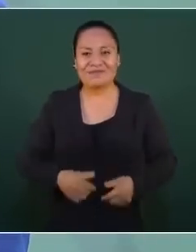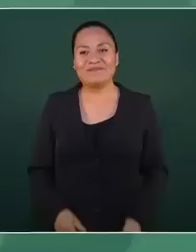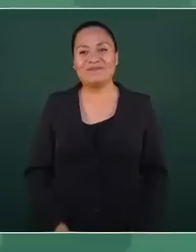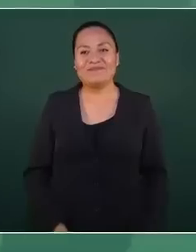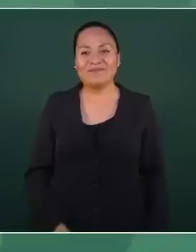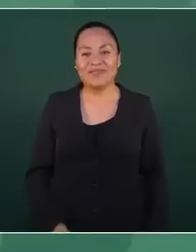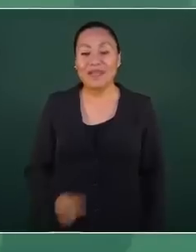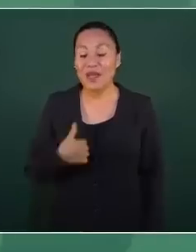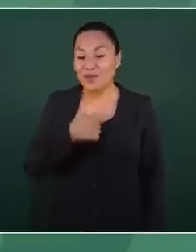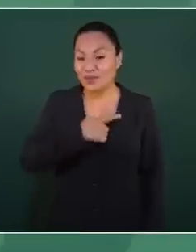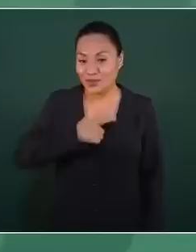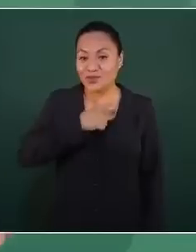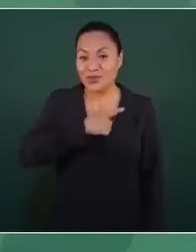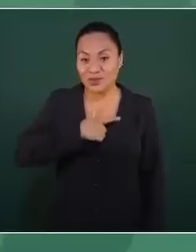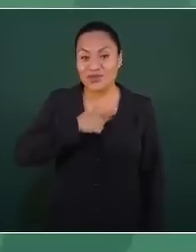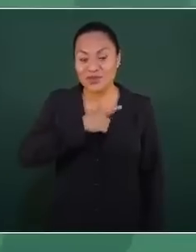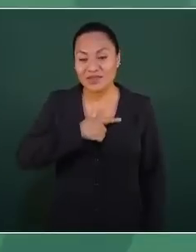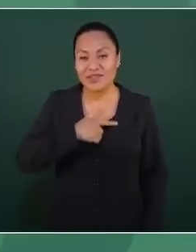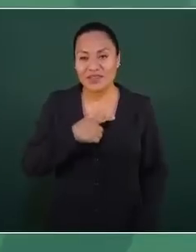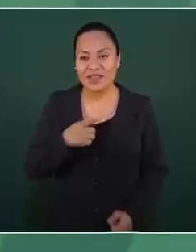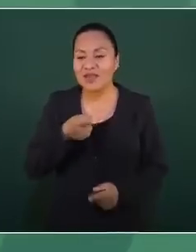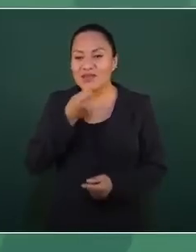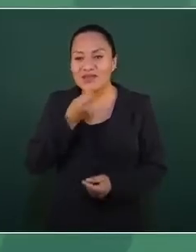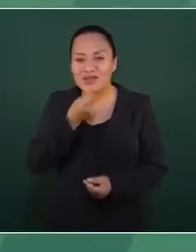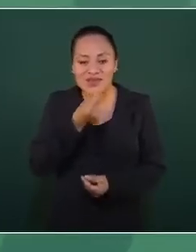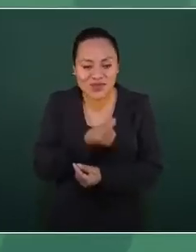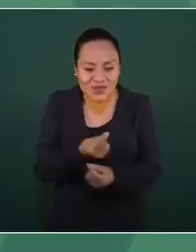mucho gusto porque hablé con muchos niños